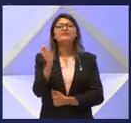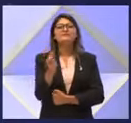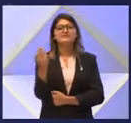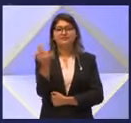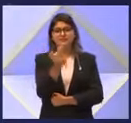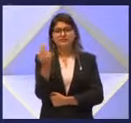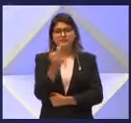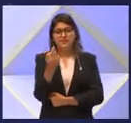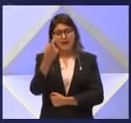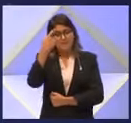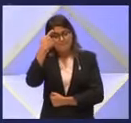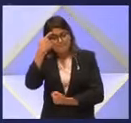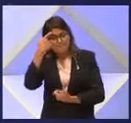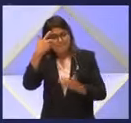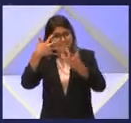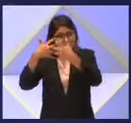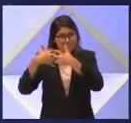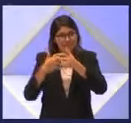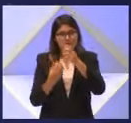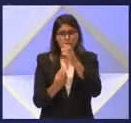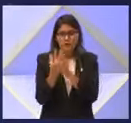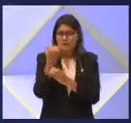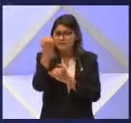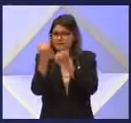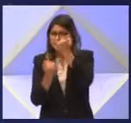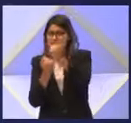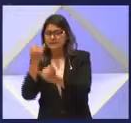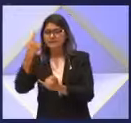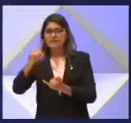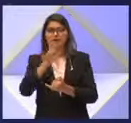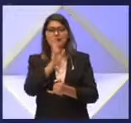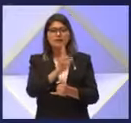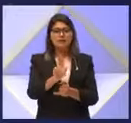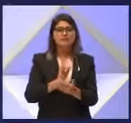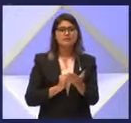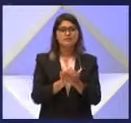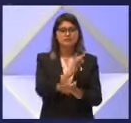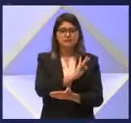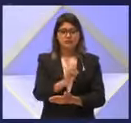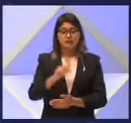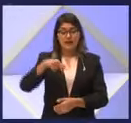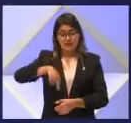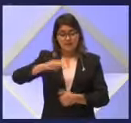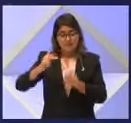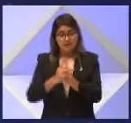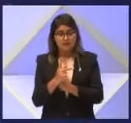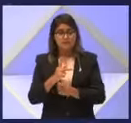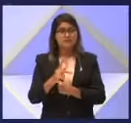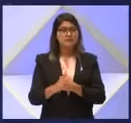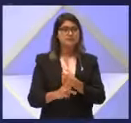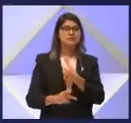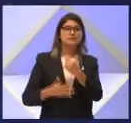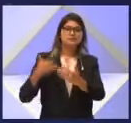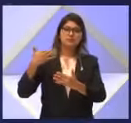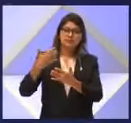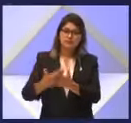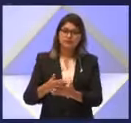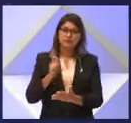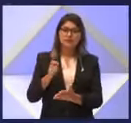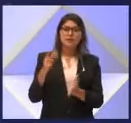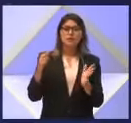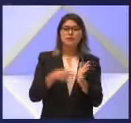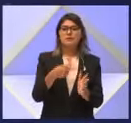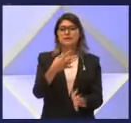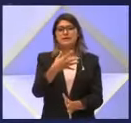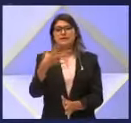soluciones nuestro país cuenta con más de ordenes 2.500 municipios y alcaldías